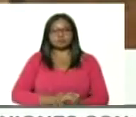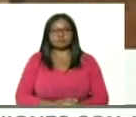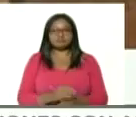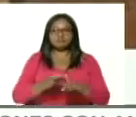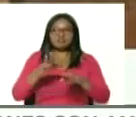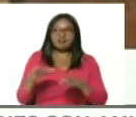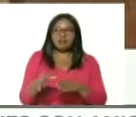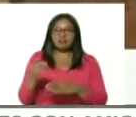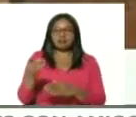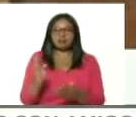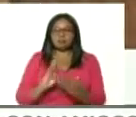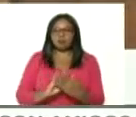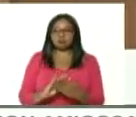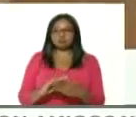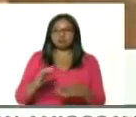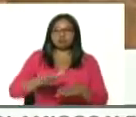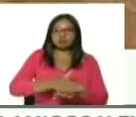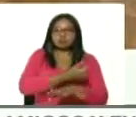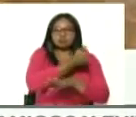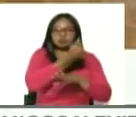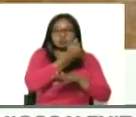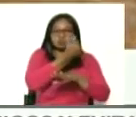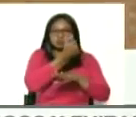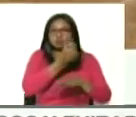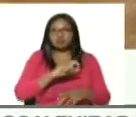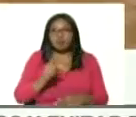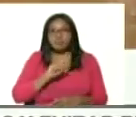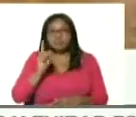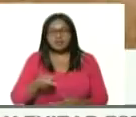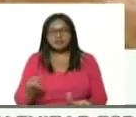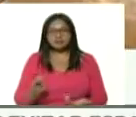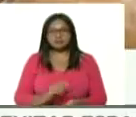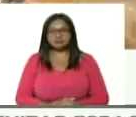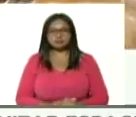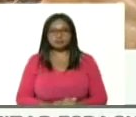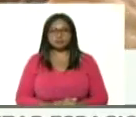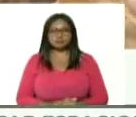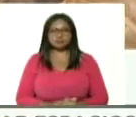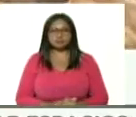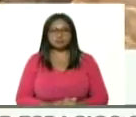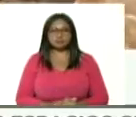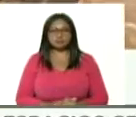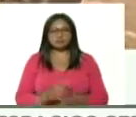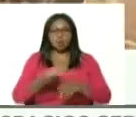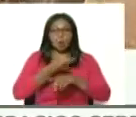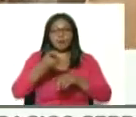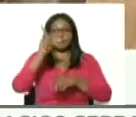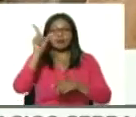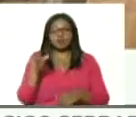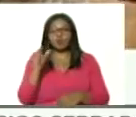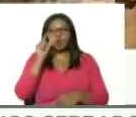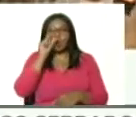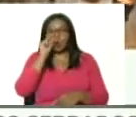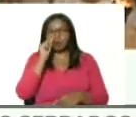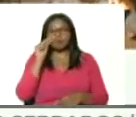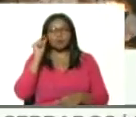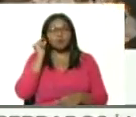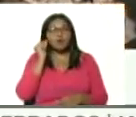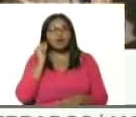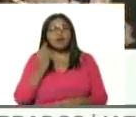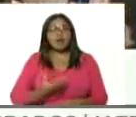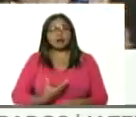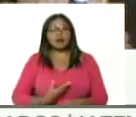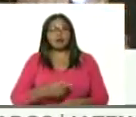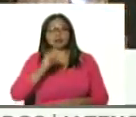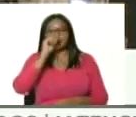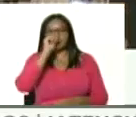de ser órganos de la burocracia y de los burócratas. El gobernador, la gobernadora, el alcalde, la alcaldesa, tienen